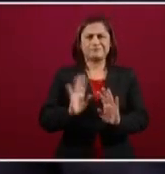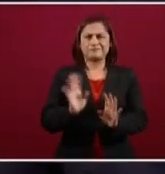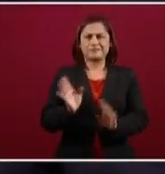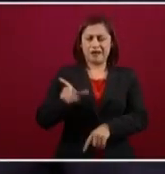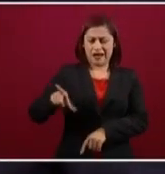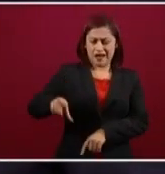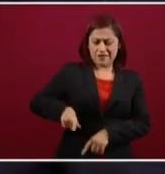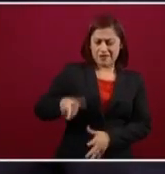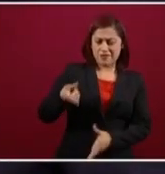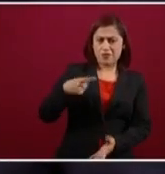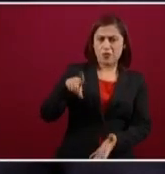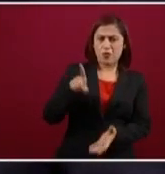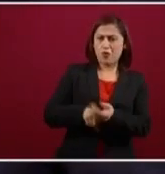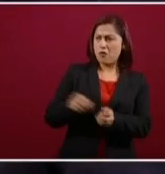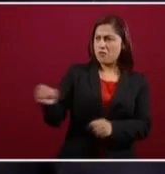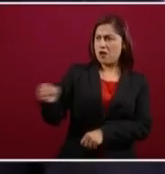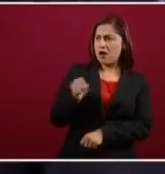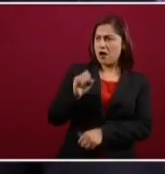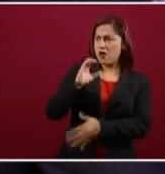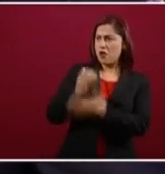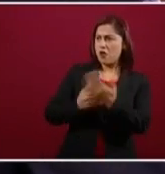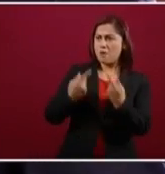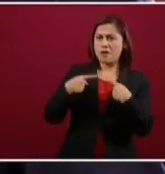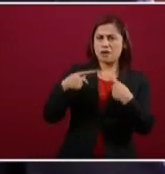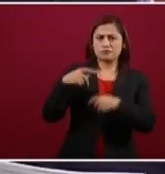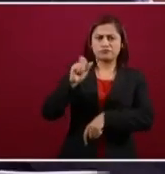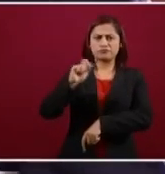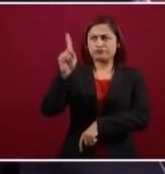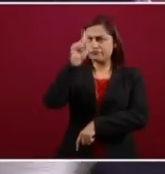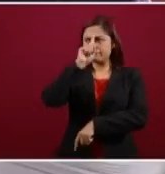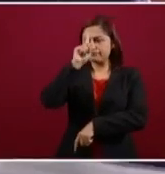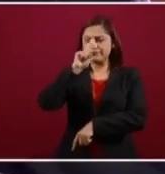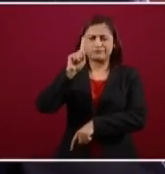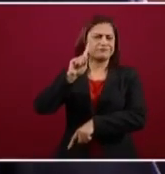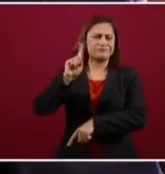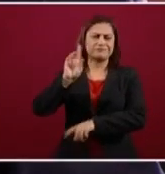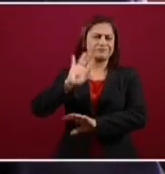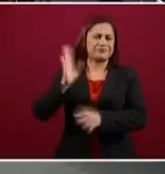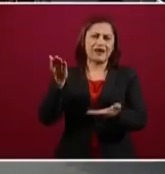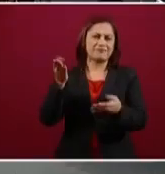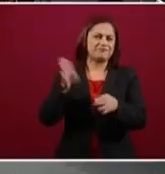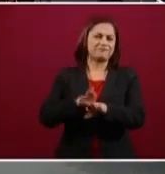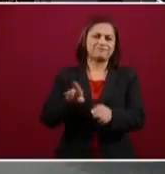gobierno, no existe, está cancelado eso.